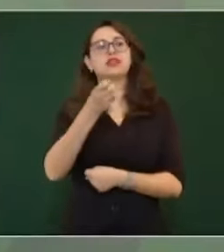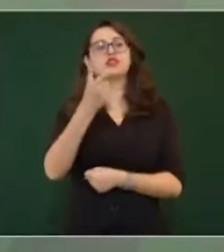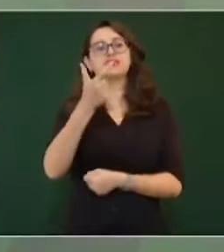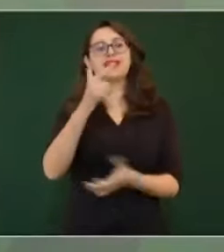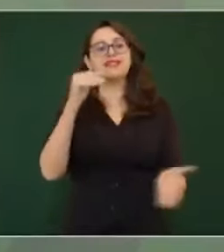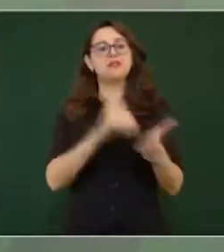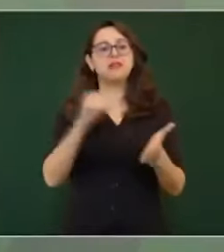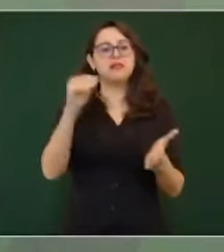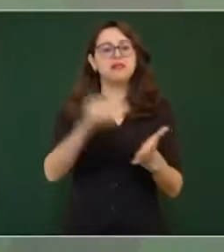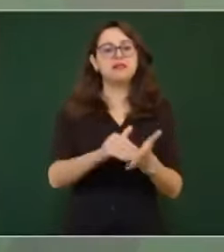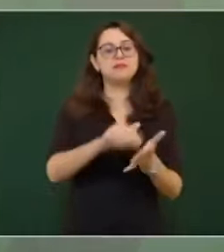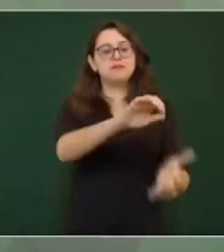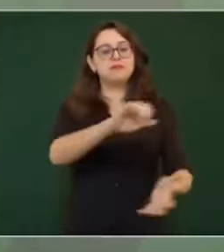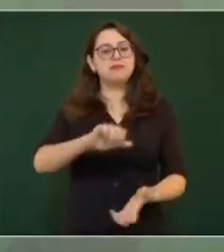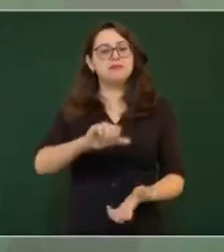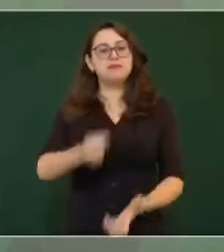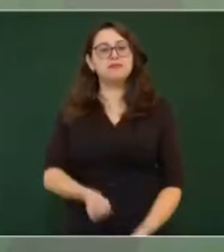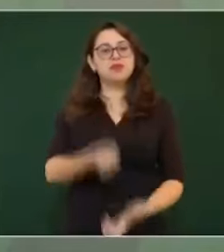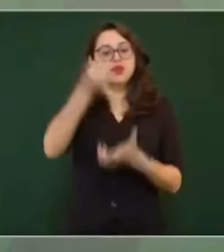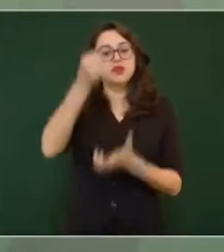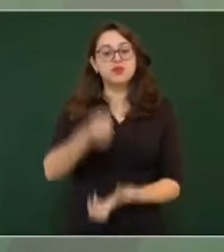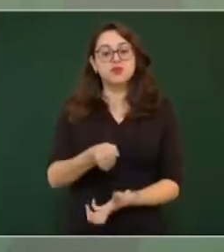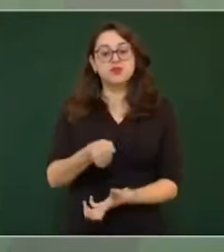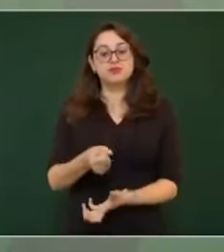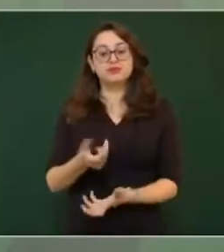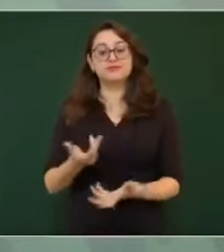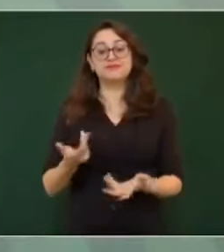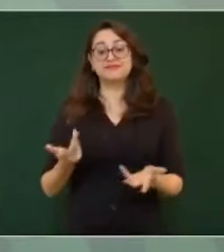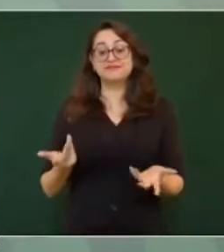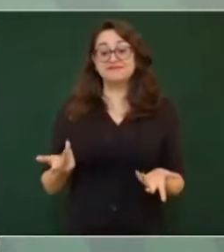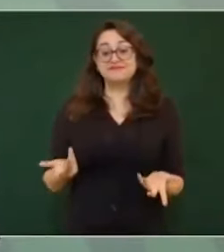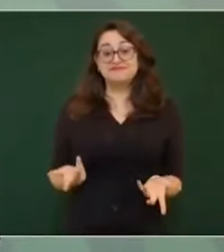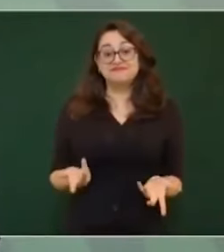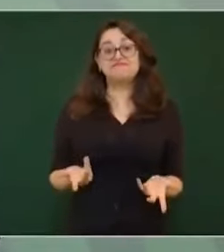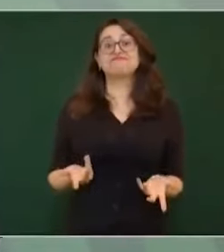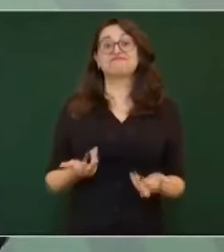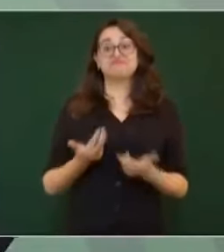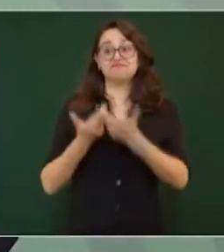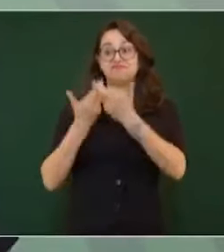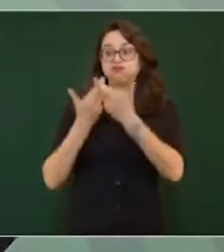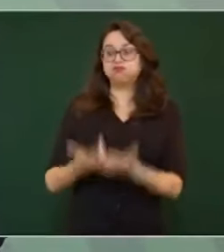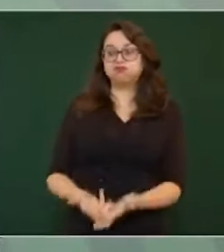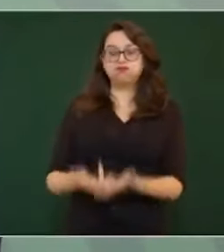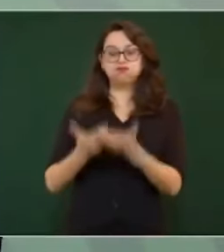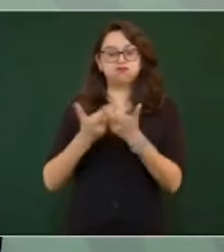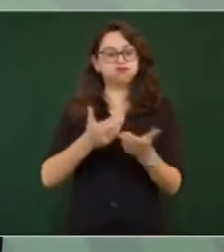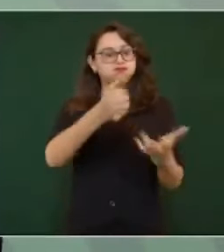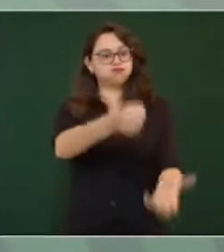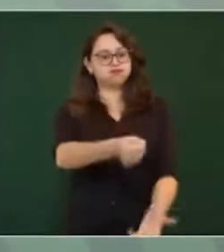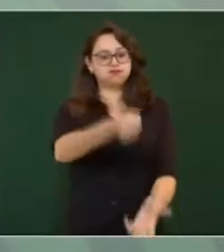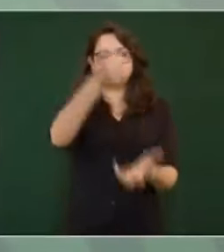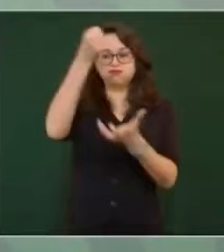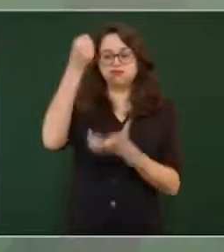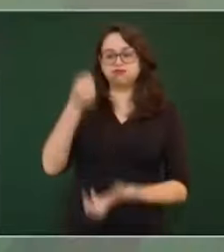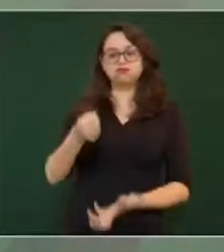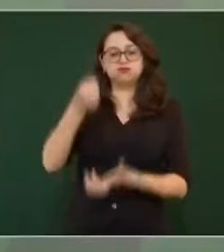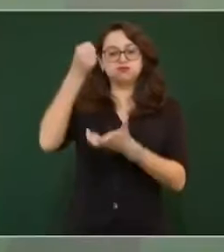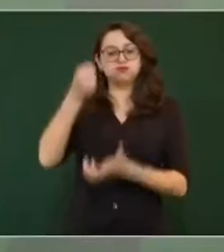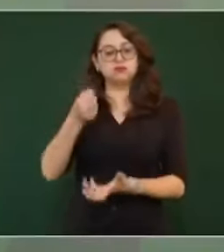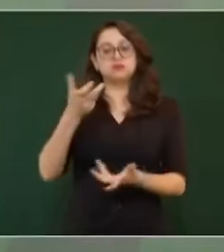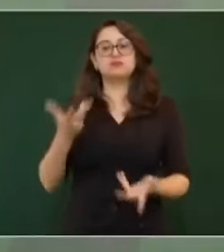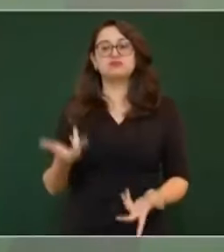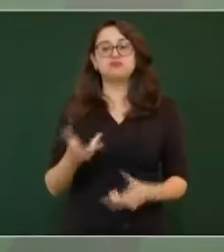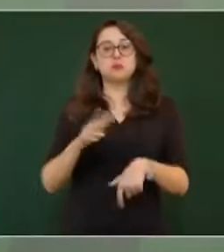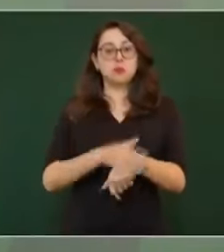Entonces, sí, es bastante. Entonces, por eso no es necesario